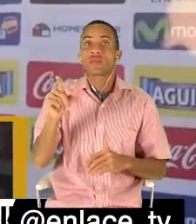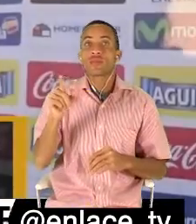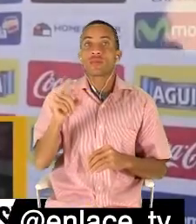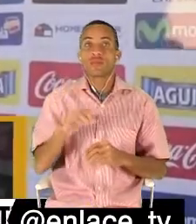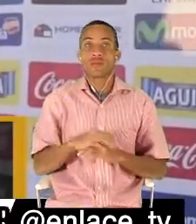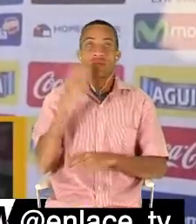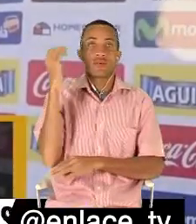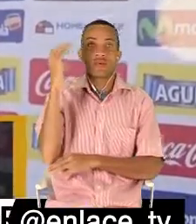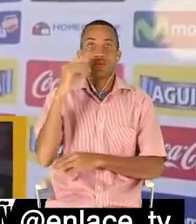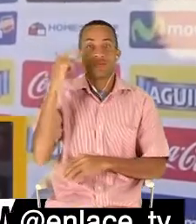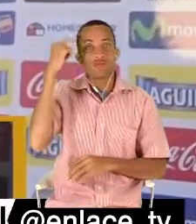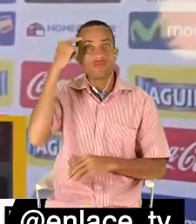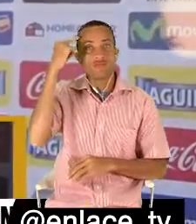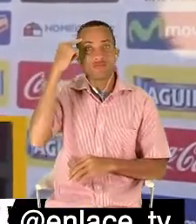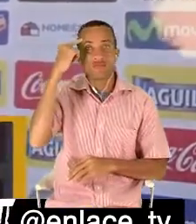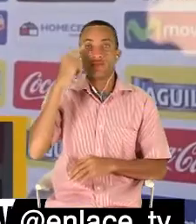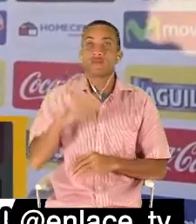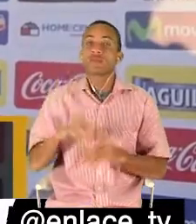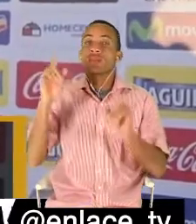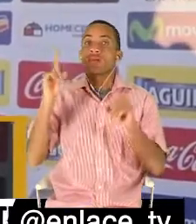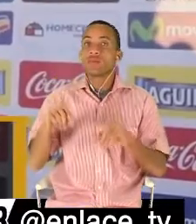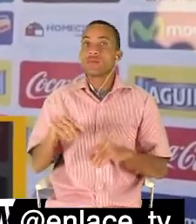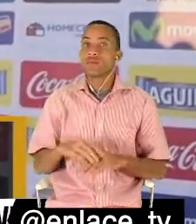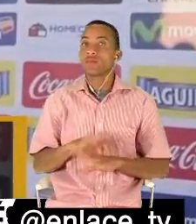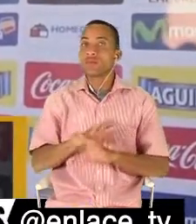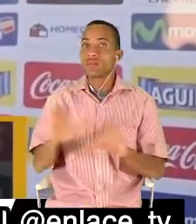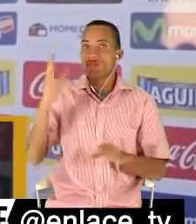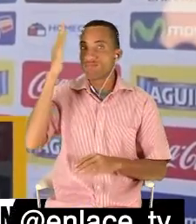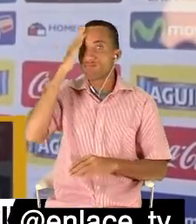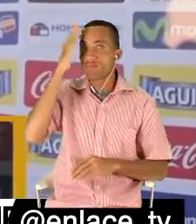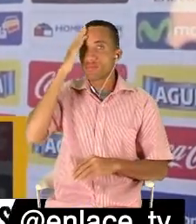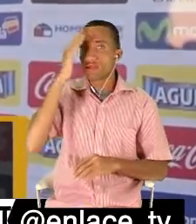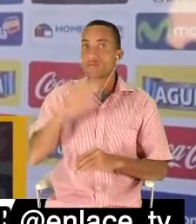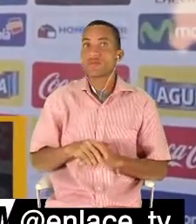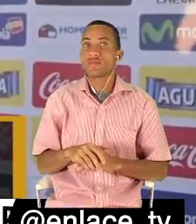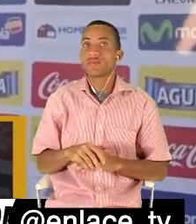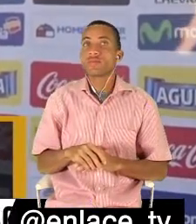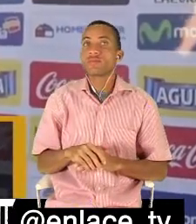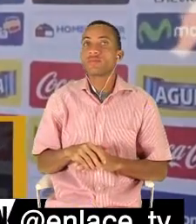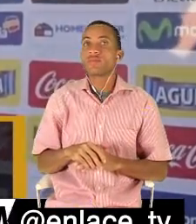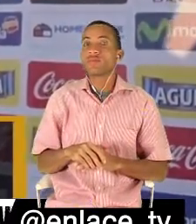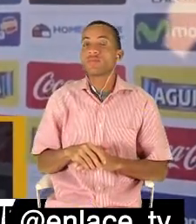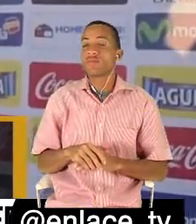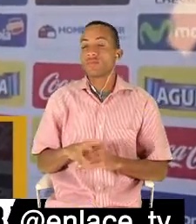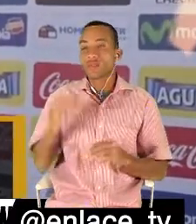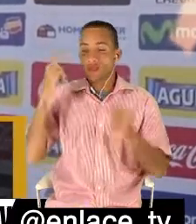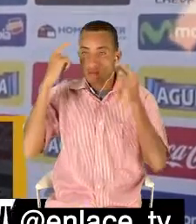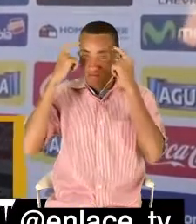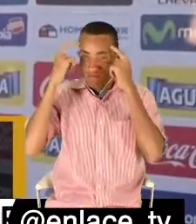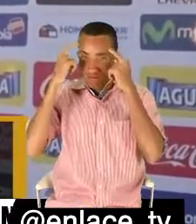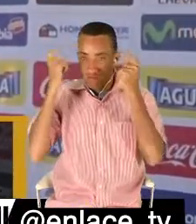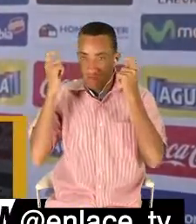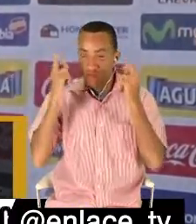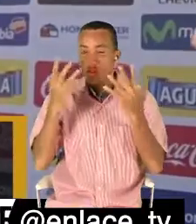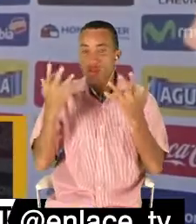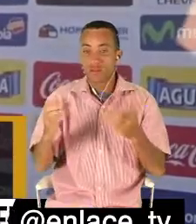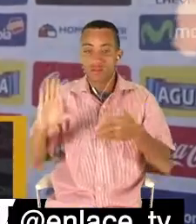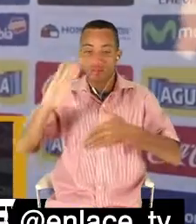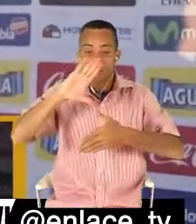igual mentalizados para eso, para todo eso. Antes de venir acá ya sabíamos a lo que veníamos, estamos muy mentalizados y queremos hacer una muy buena Copa